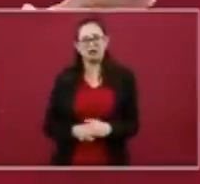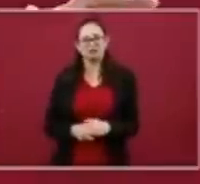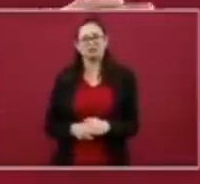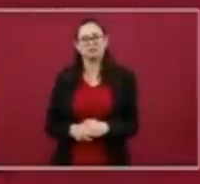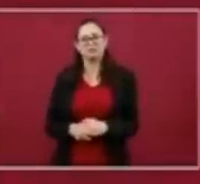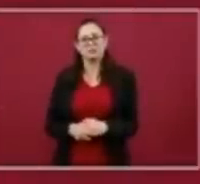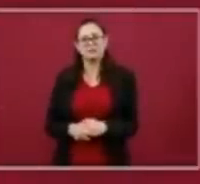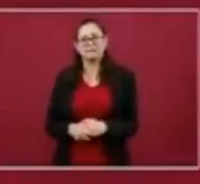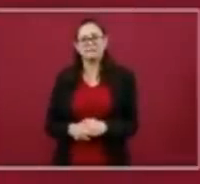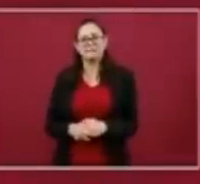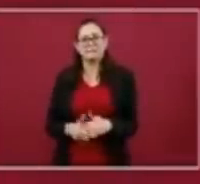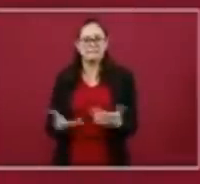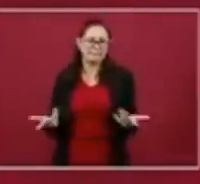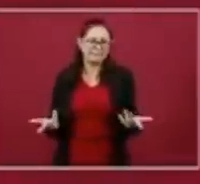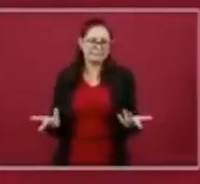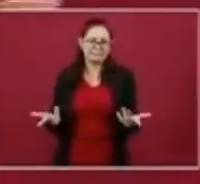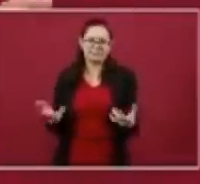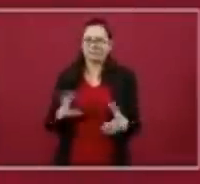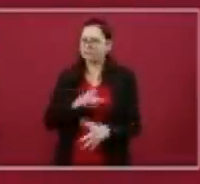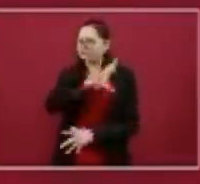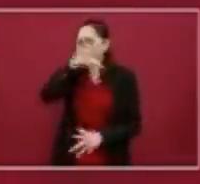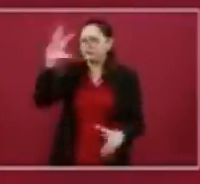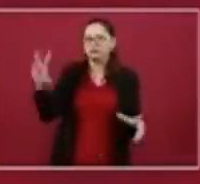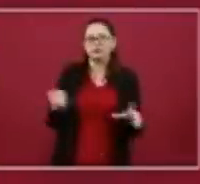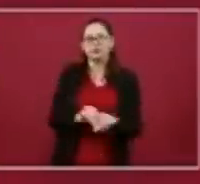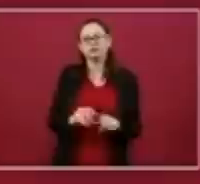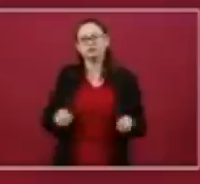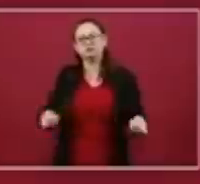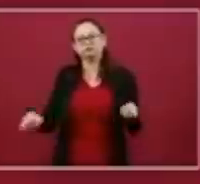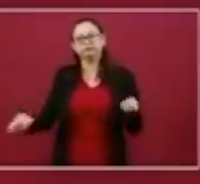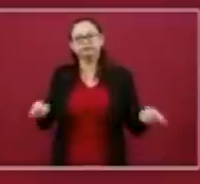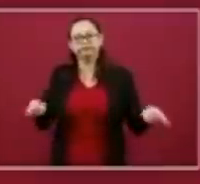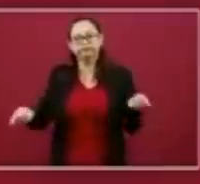Para tener control en todo.